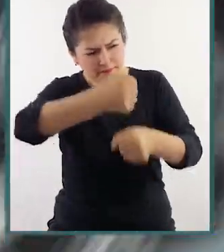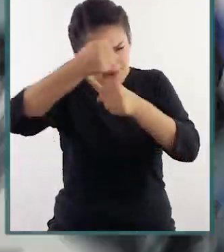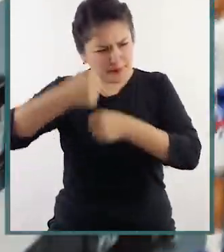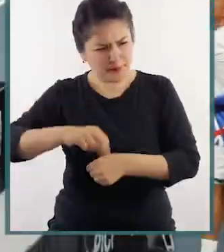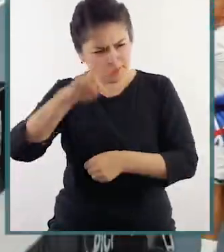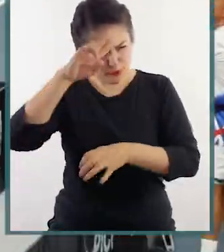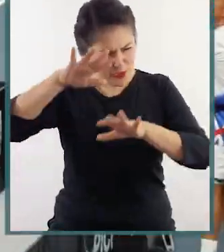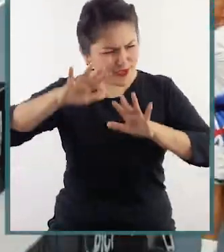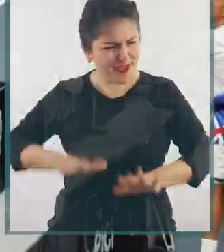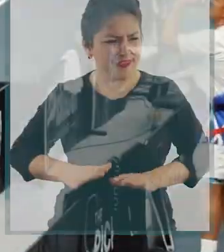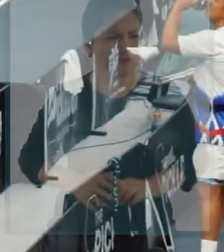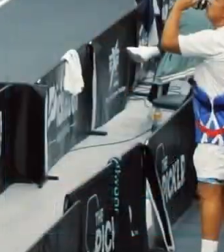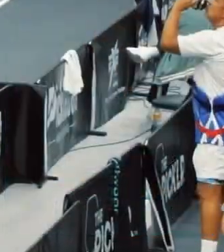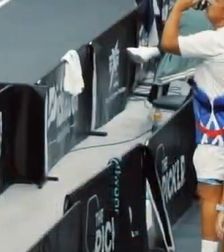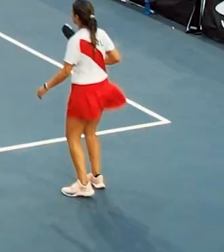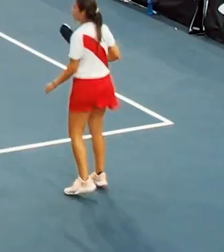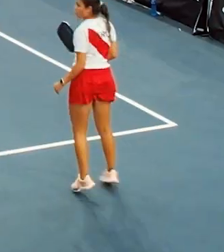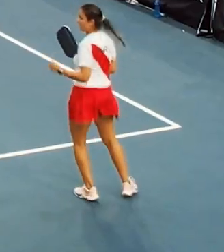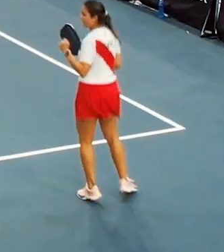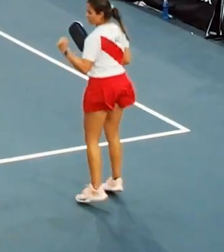en Perú.